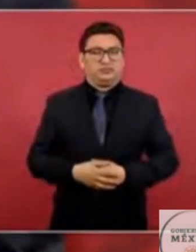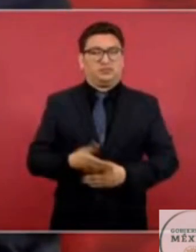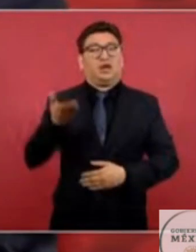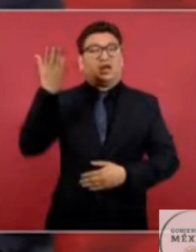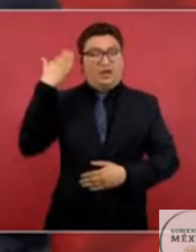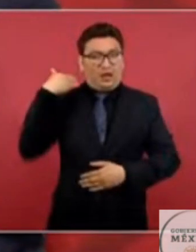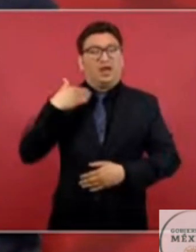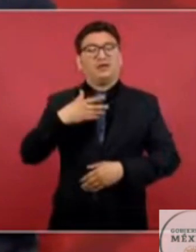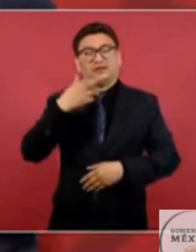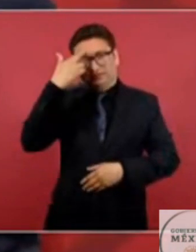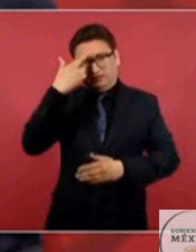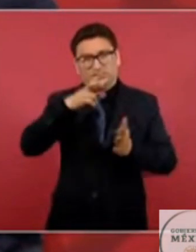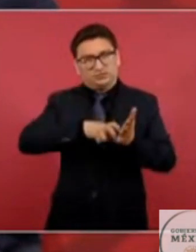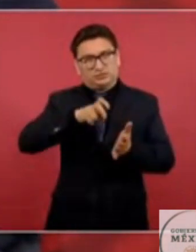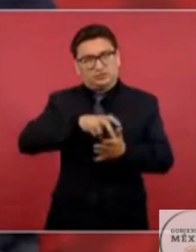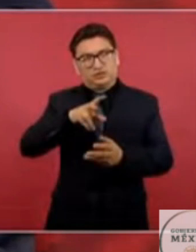energética.